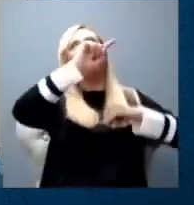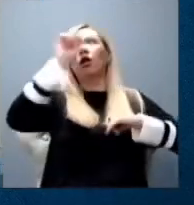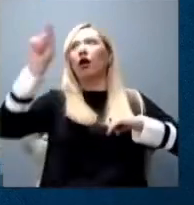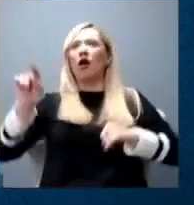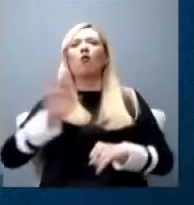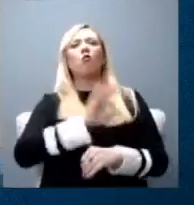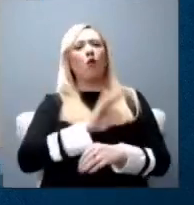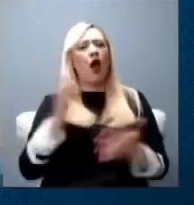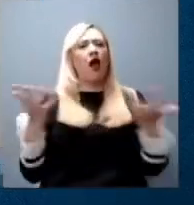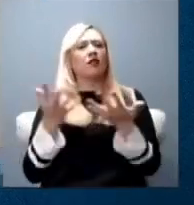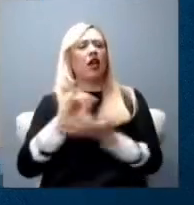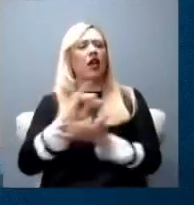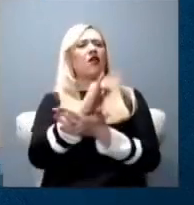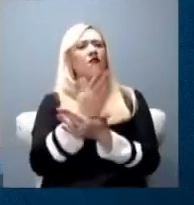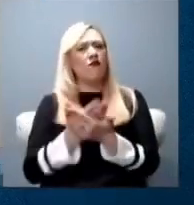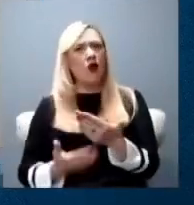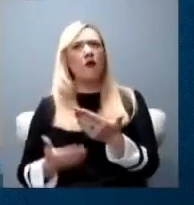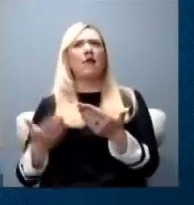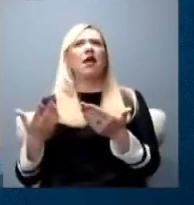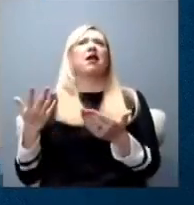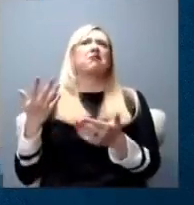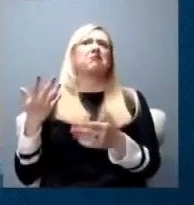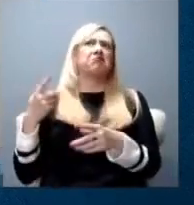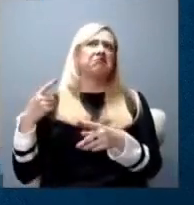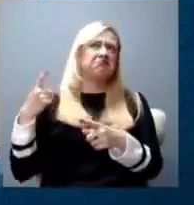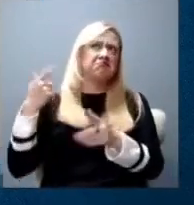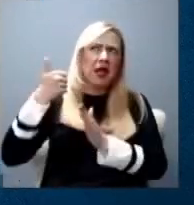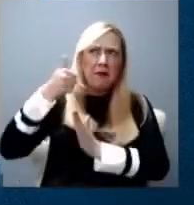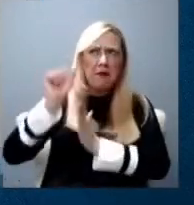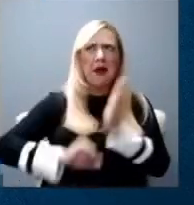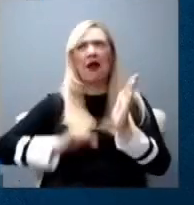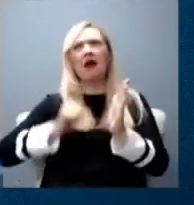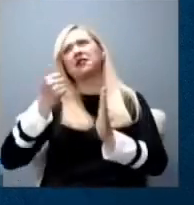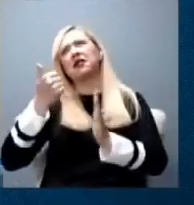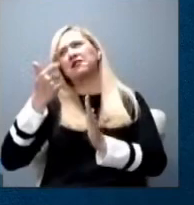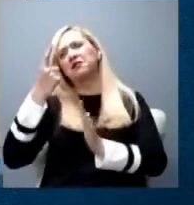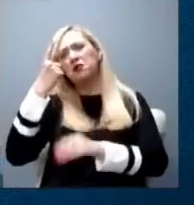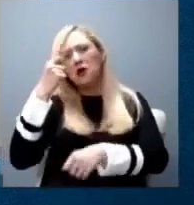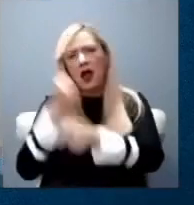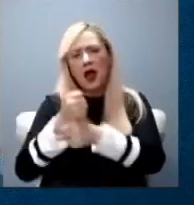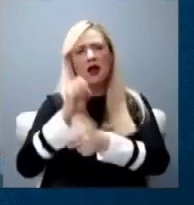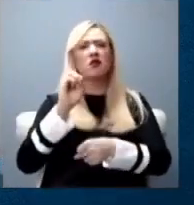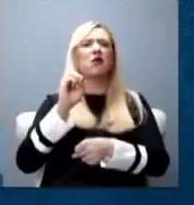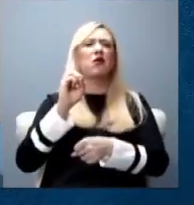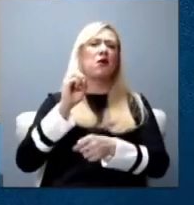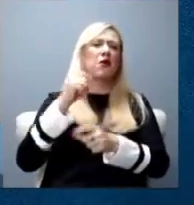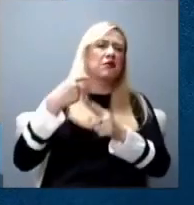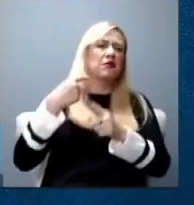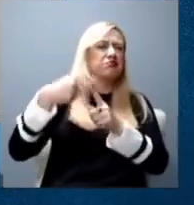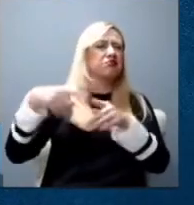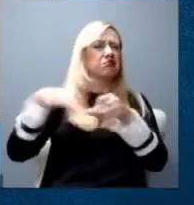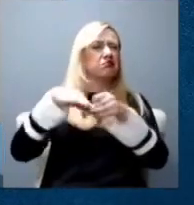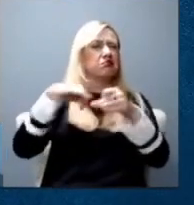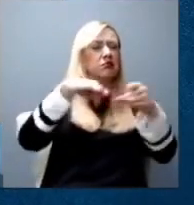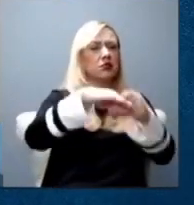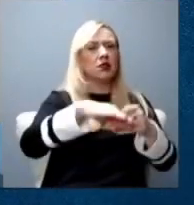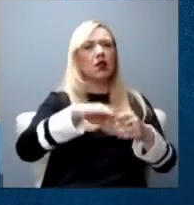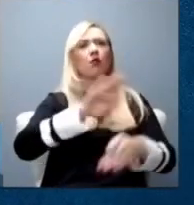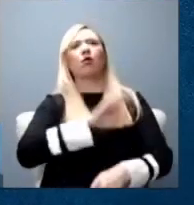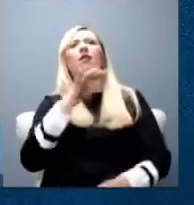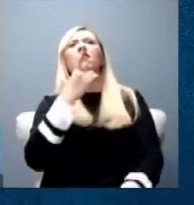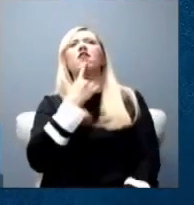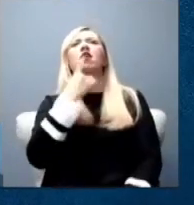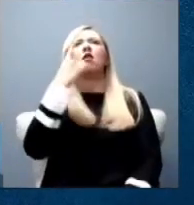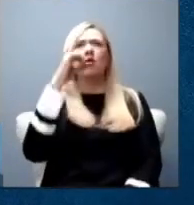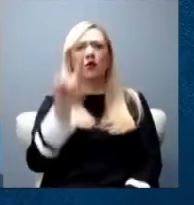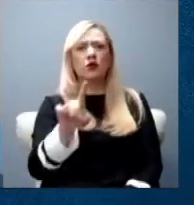informes periódicos. Se pueden presentar denuncias entre estados o denuncias individuales, que es el